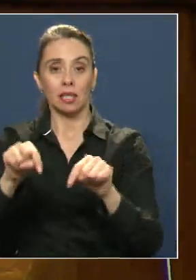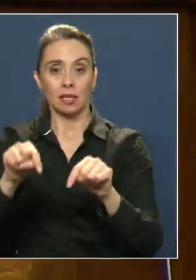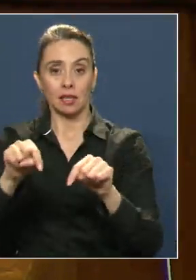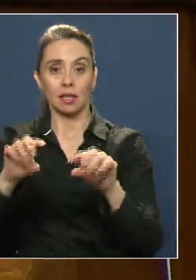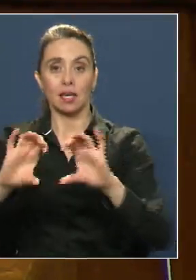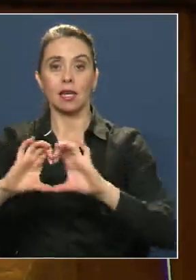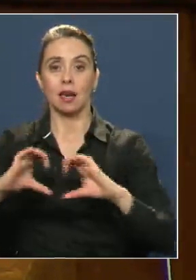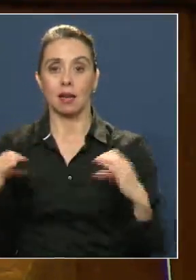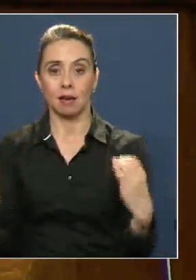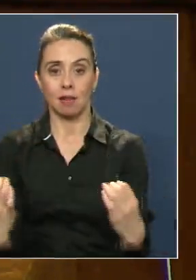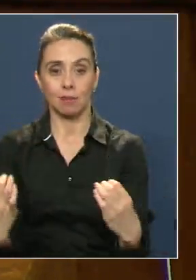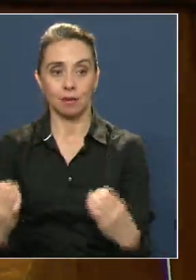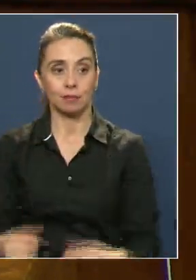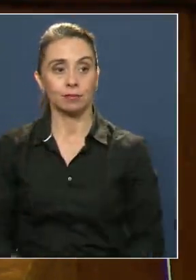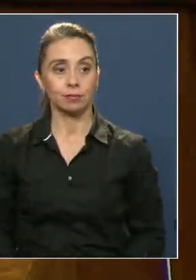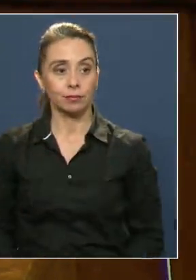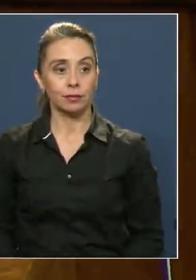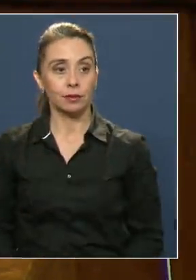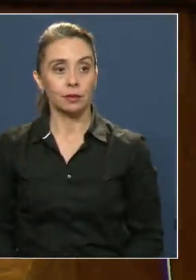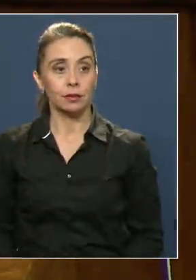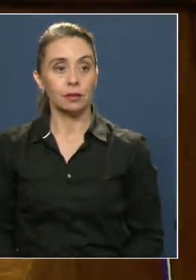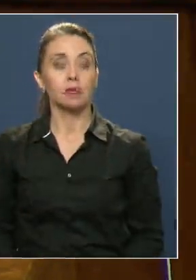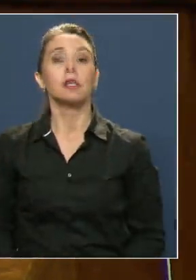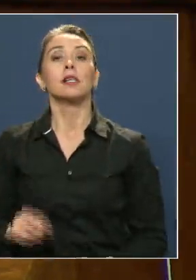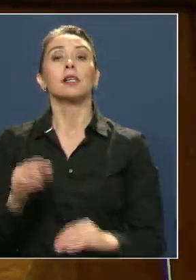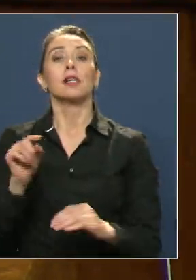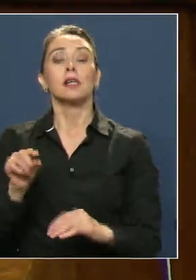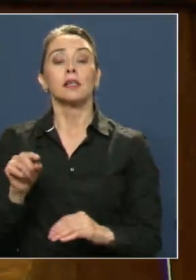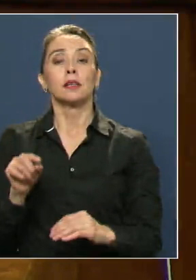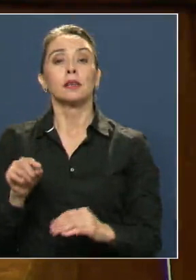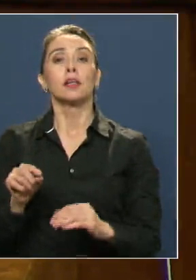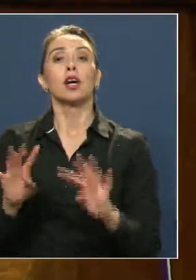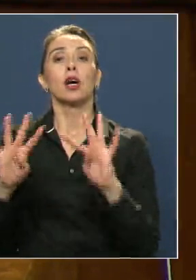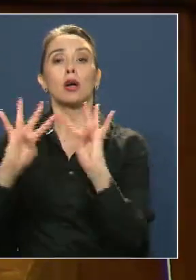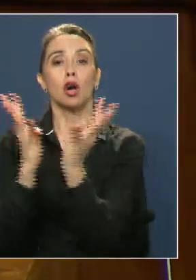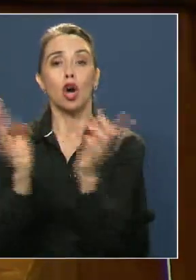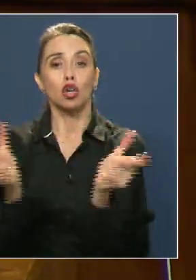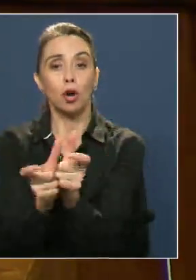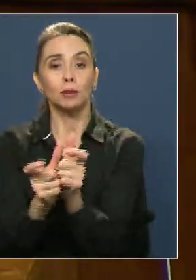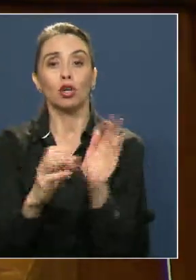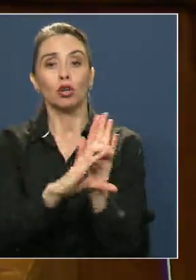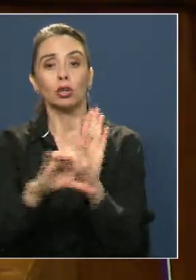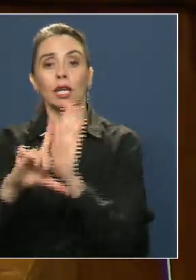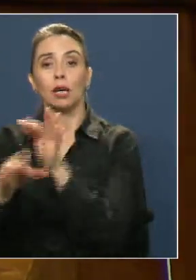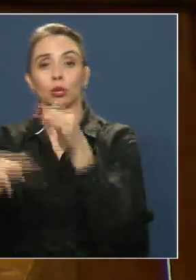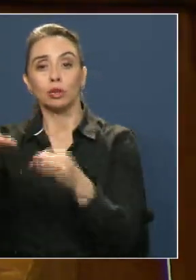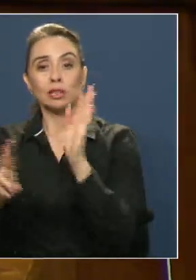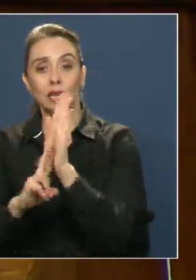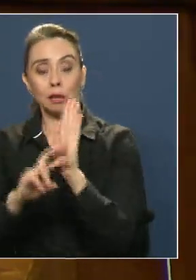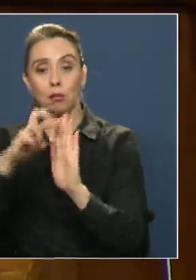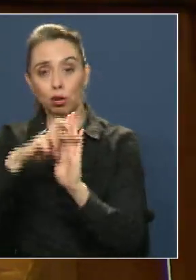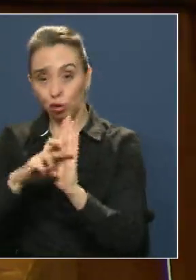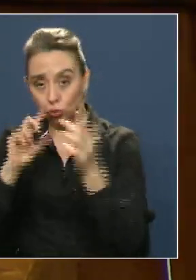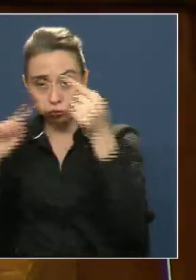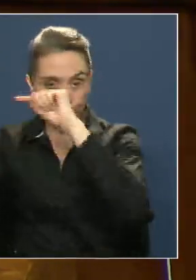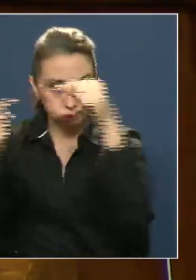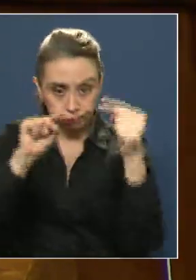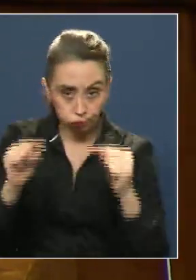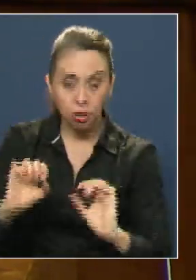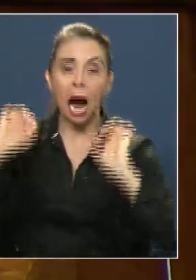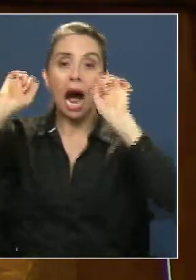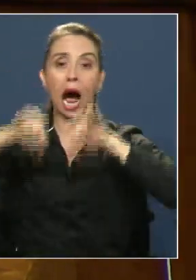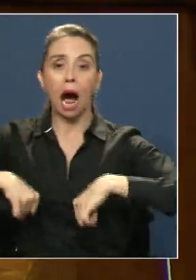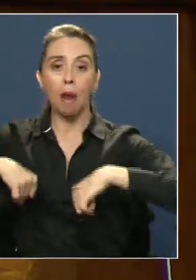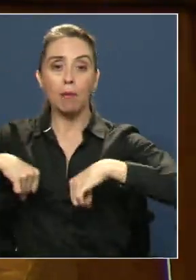en este hemiciclo. Habiéndose sometido a la consideración de la Comisión de Constitución, Legislación, Justicia y Reglamento el proyecto, fue aprobado